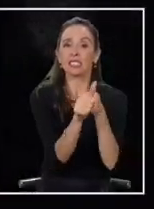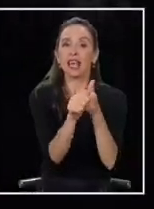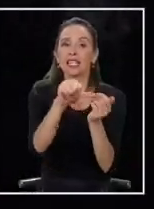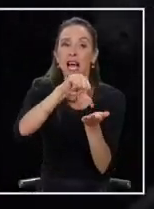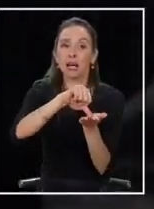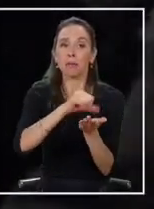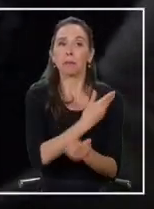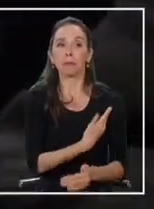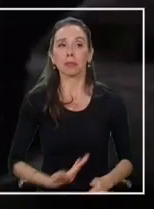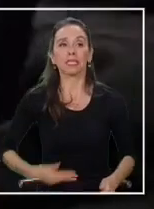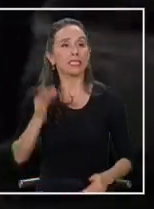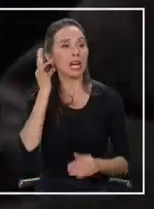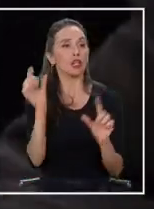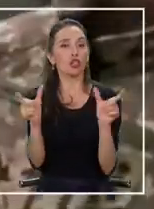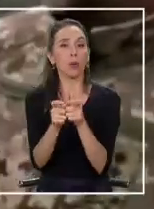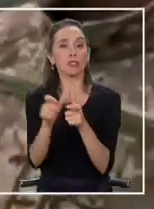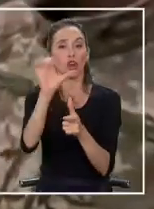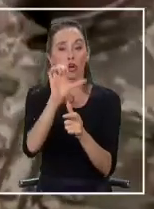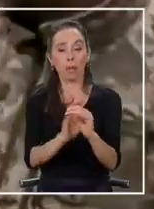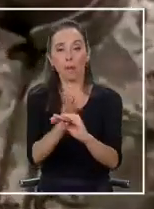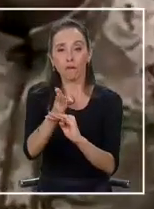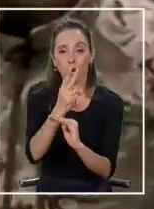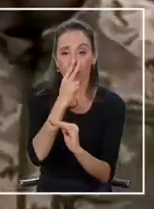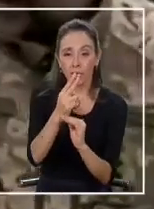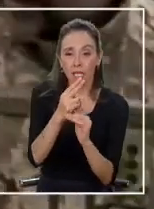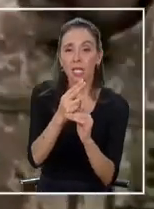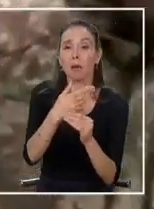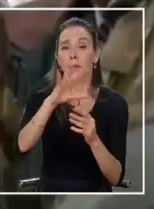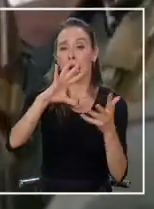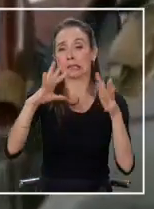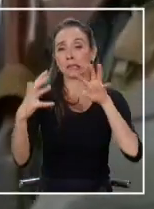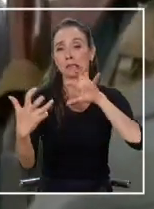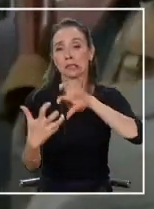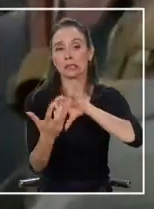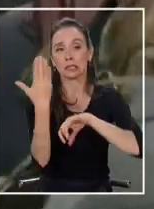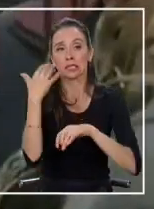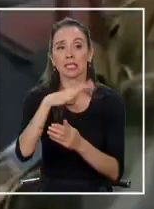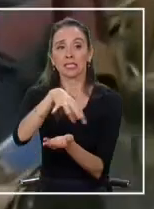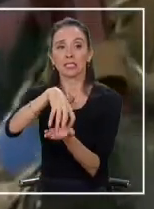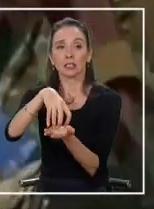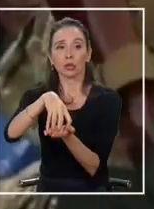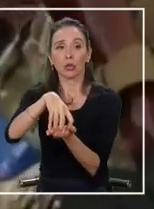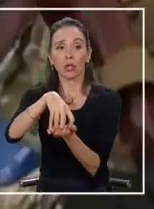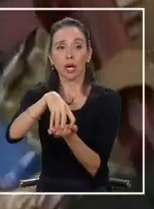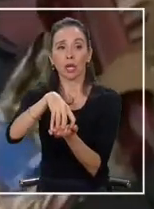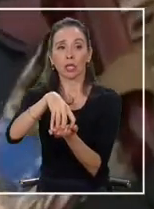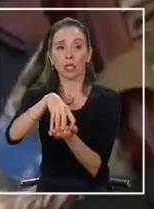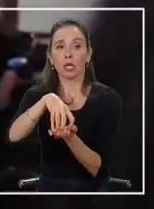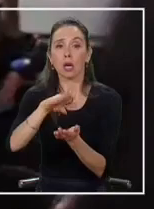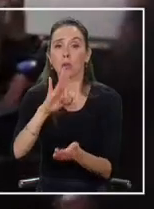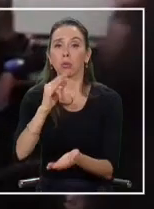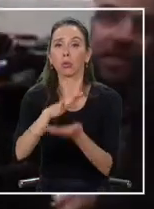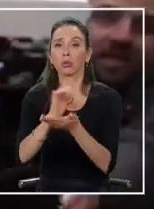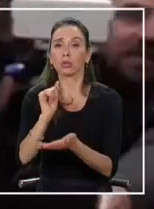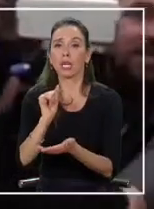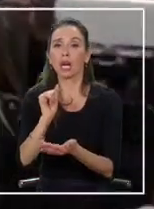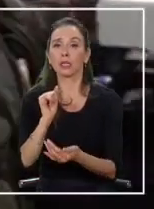presidenta de la Comisión Europea visitó una de las zonas más golpeadas en los últimos días, la ciudad de Bucha.